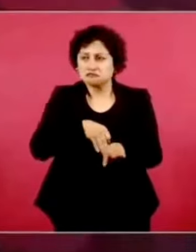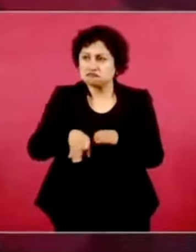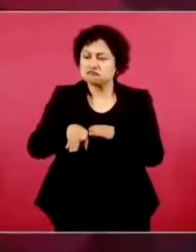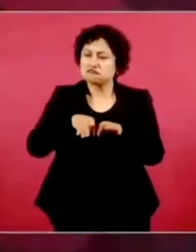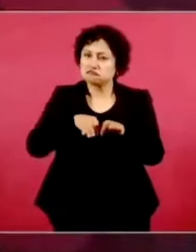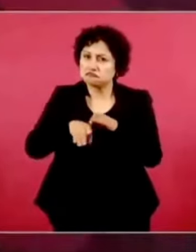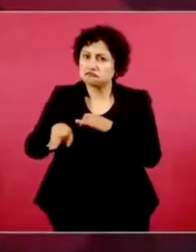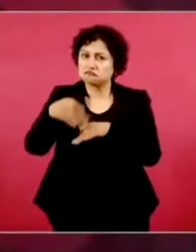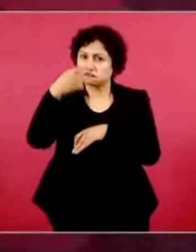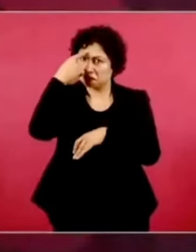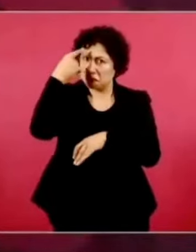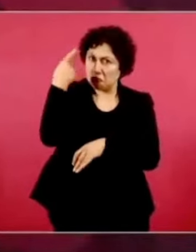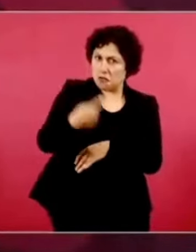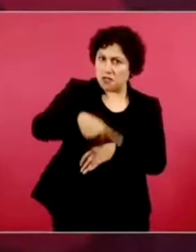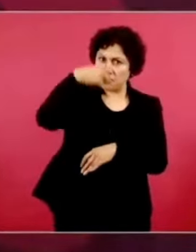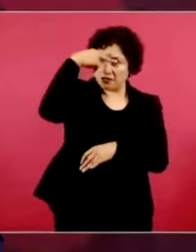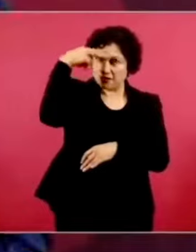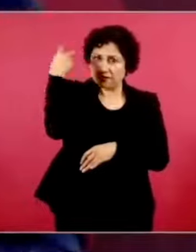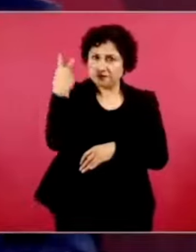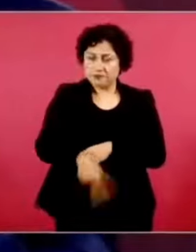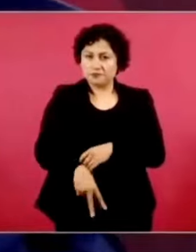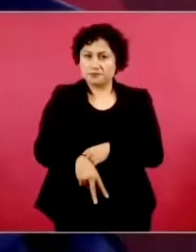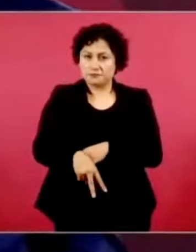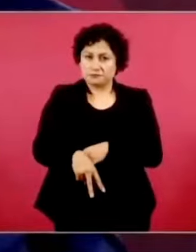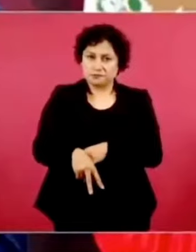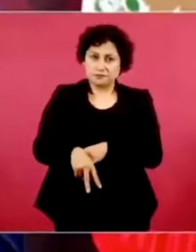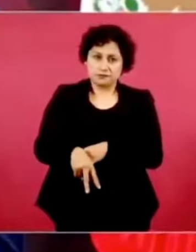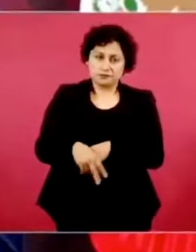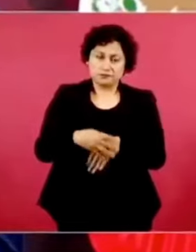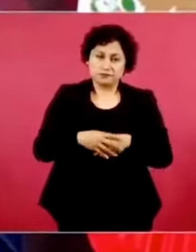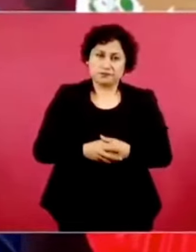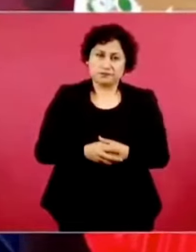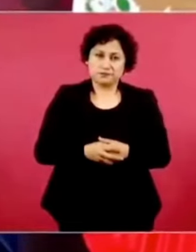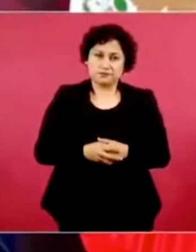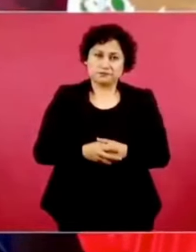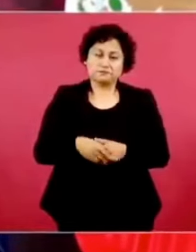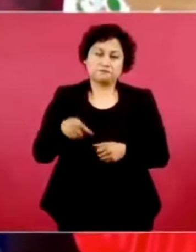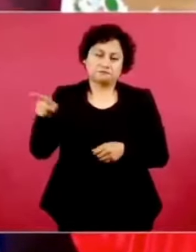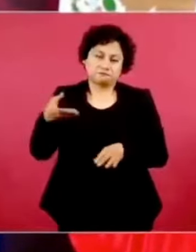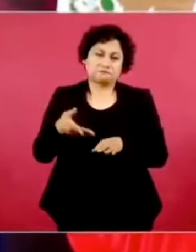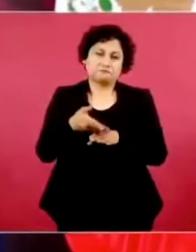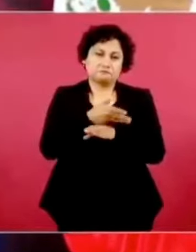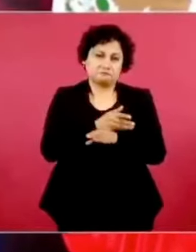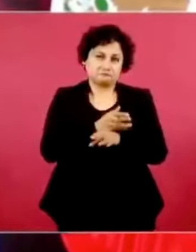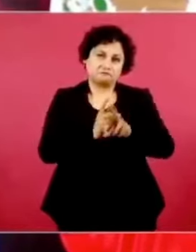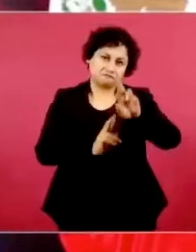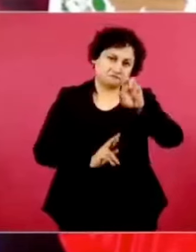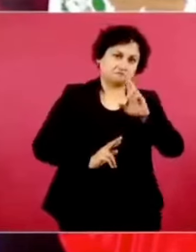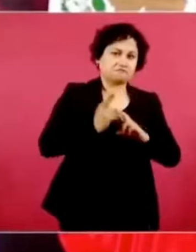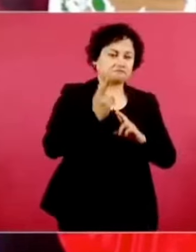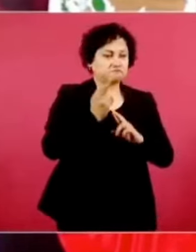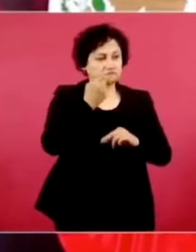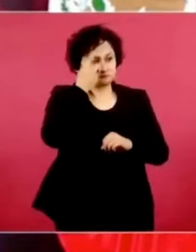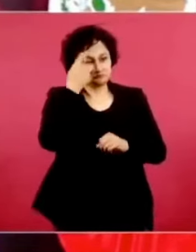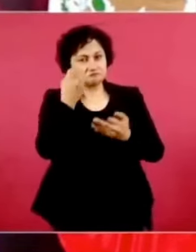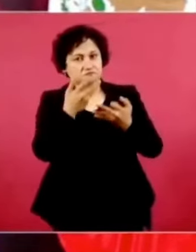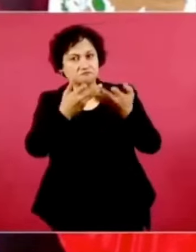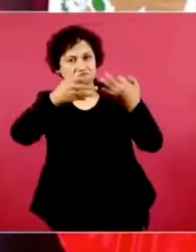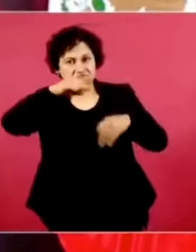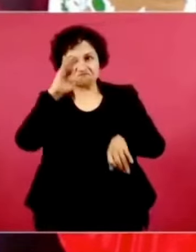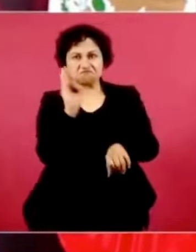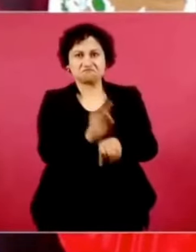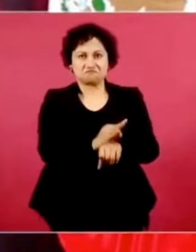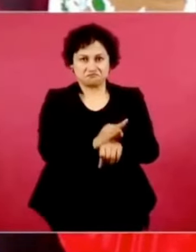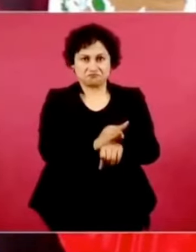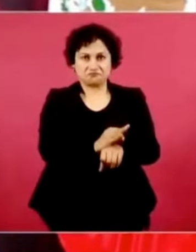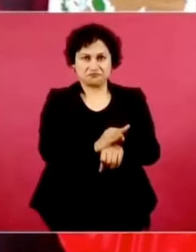a México por Zapata en la lucha por la tierra de los campesinos, la defensa de la tierra de